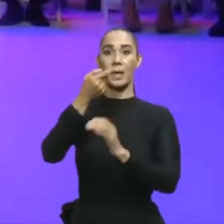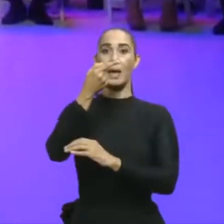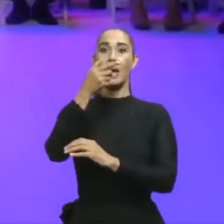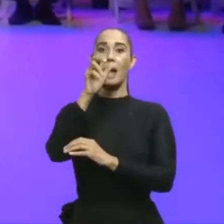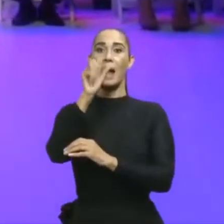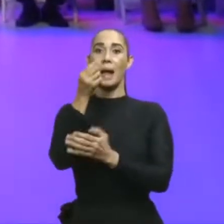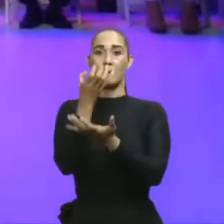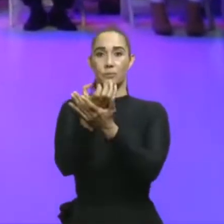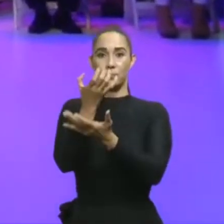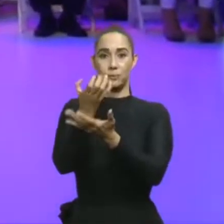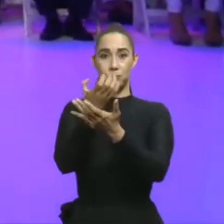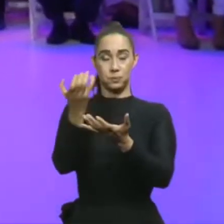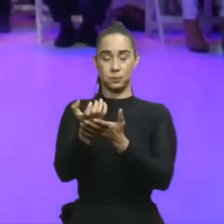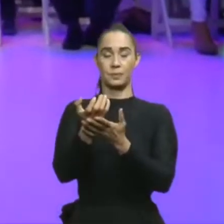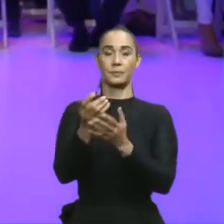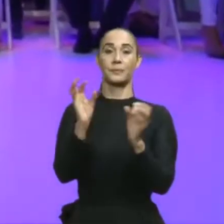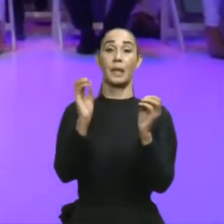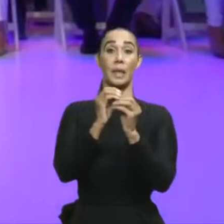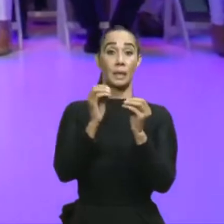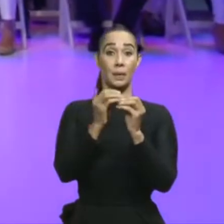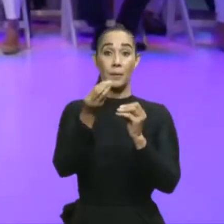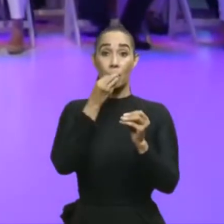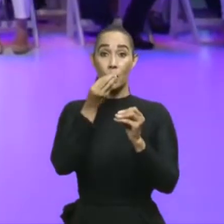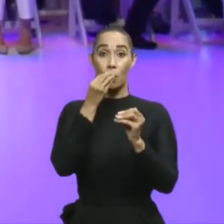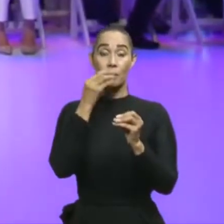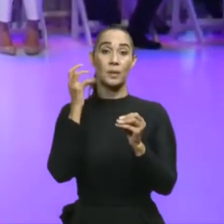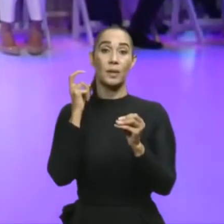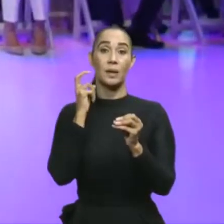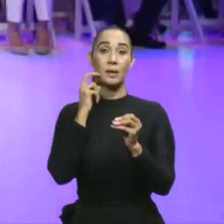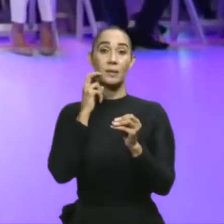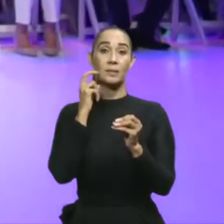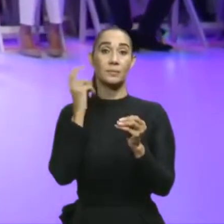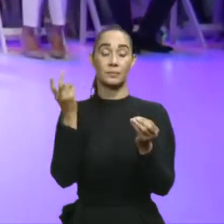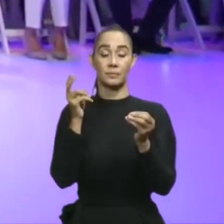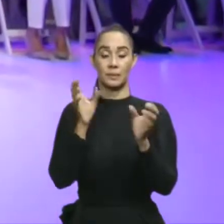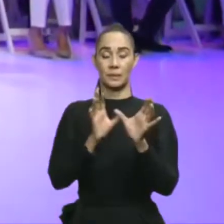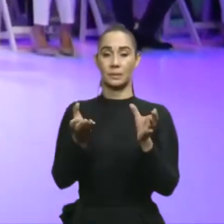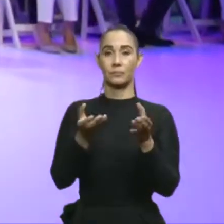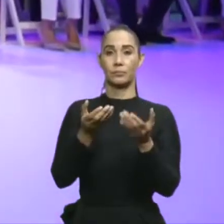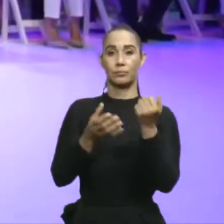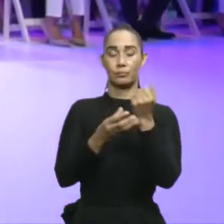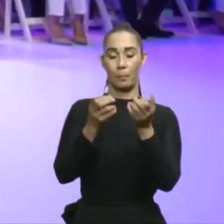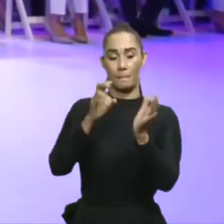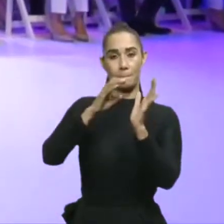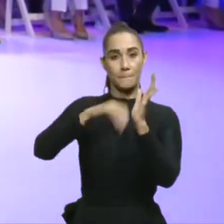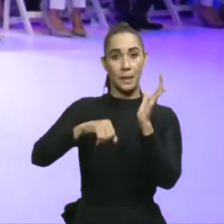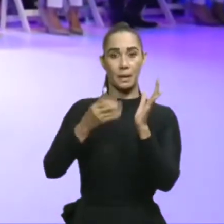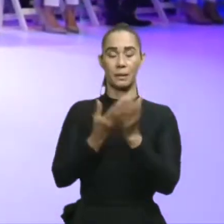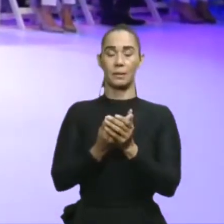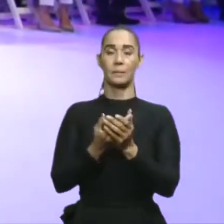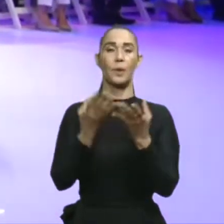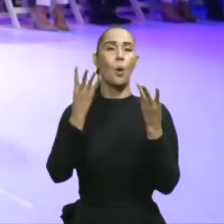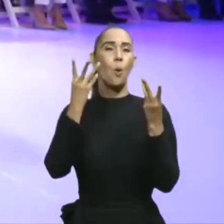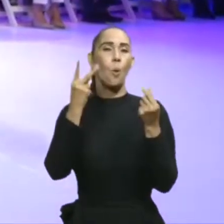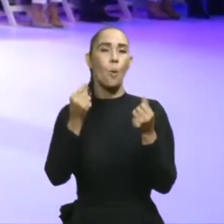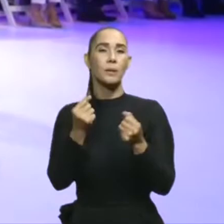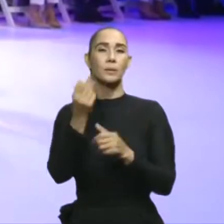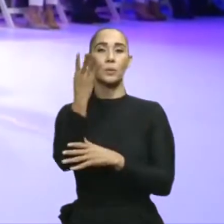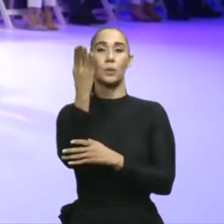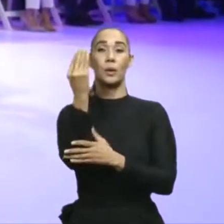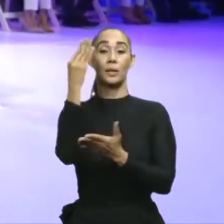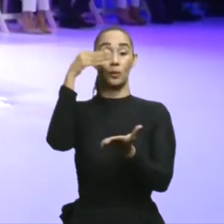comedores económicos cuatro veces más entre otras para lo cual hemos sachs y asignado la suma de 14 mil